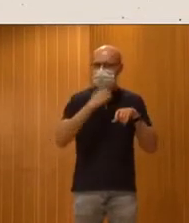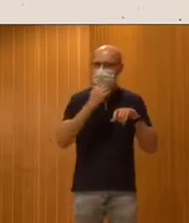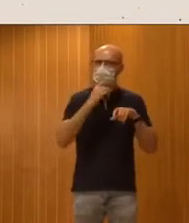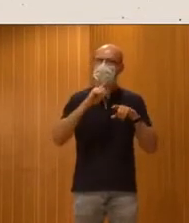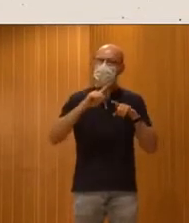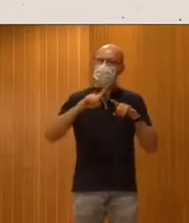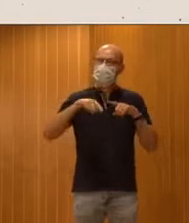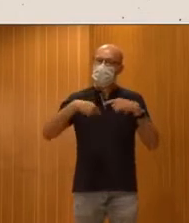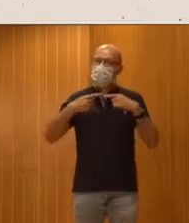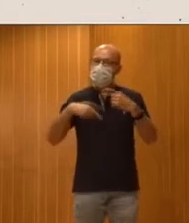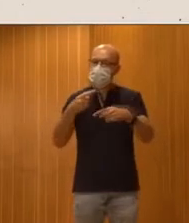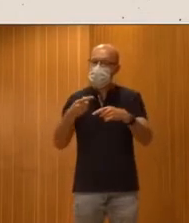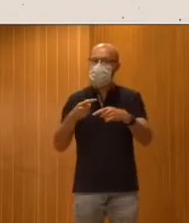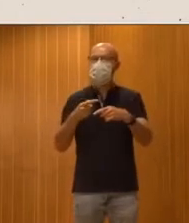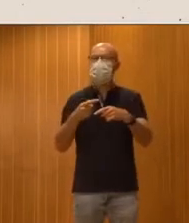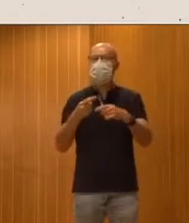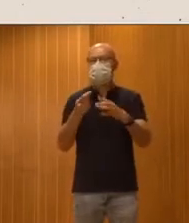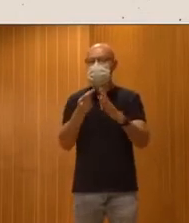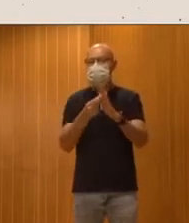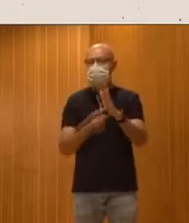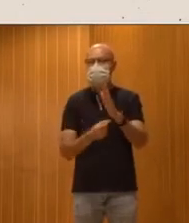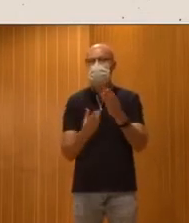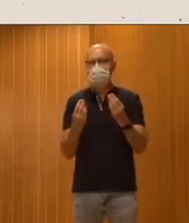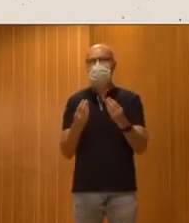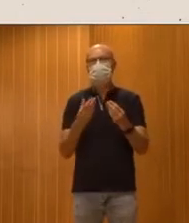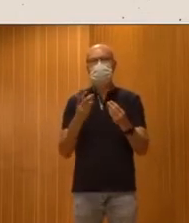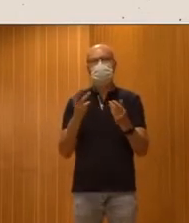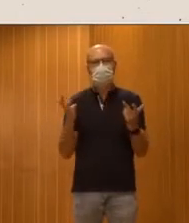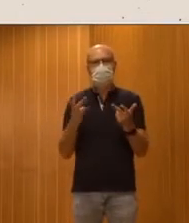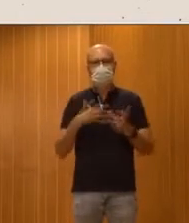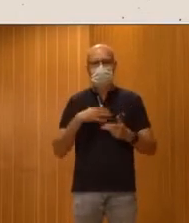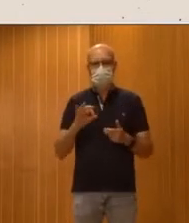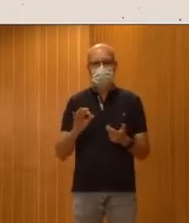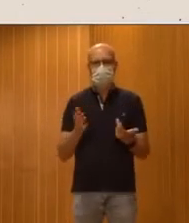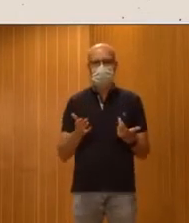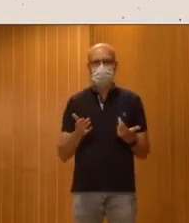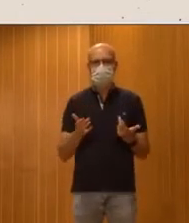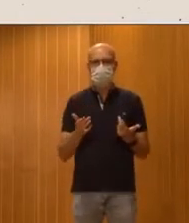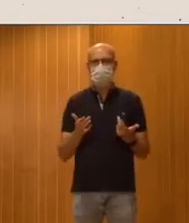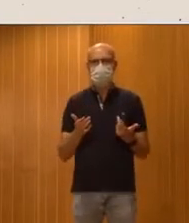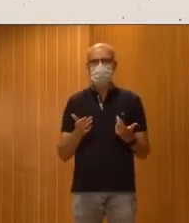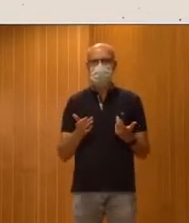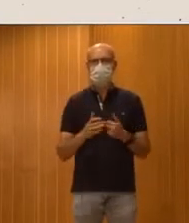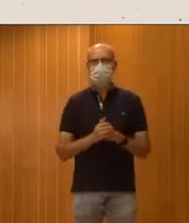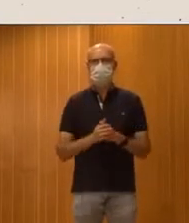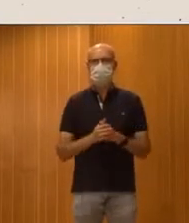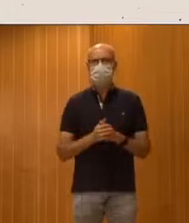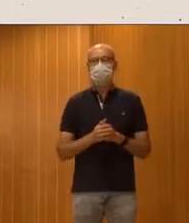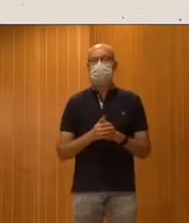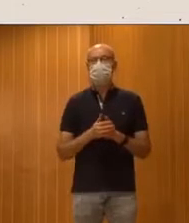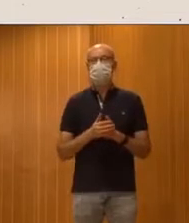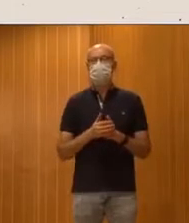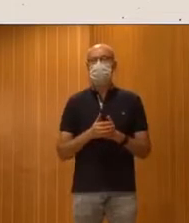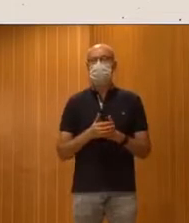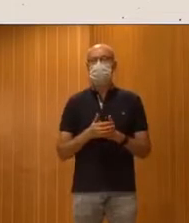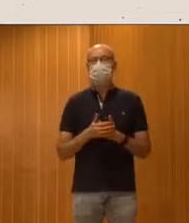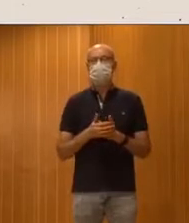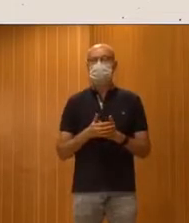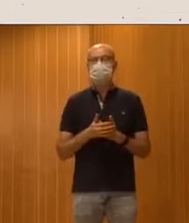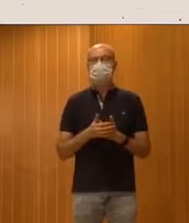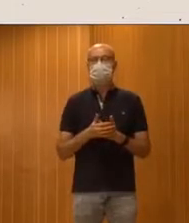tan severos, ¿no?, que pueden tener estos psicofármacos, ¿no?, y por lo tanto también las sujeciones químicas, ¿no?